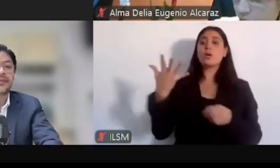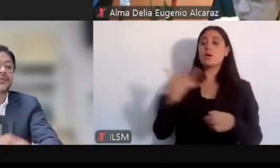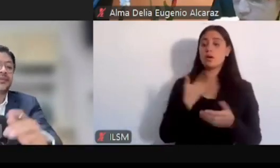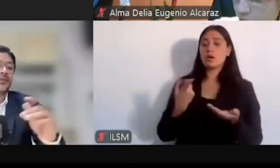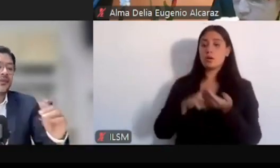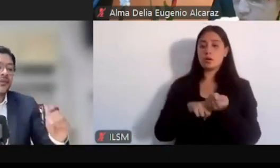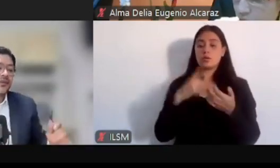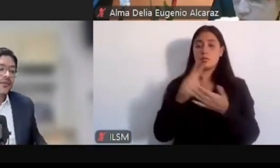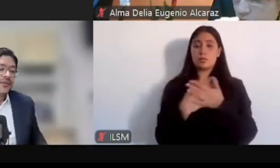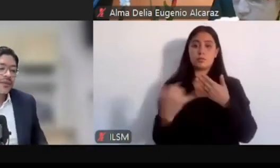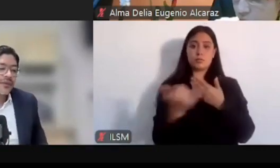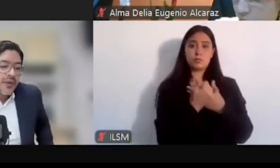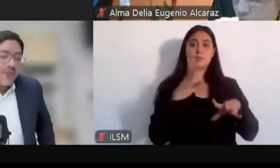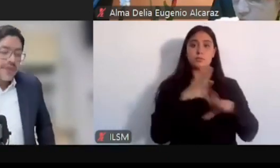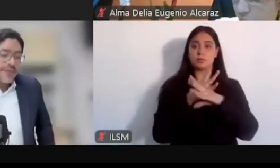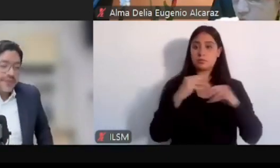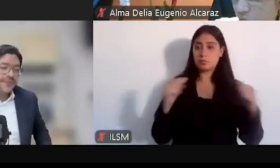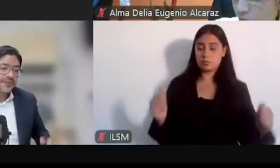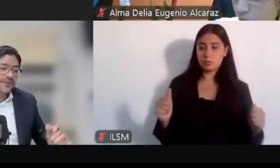proyecto de